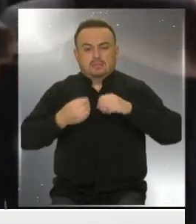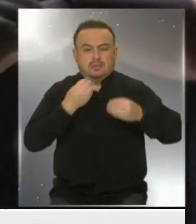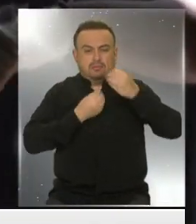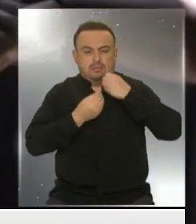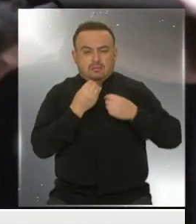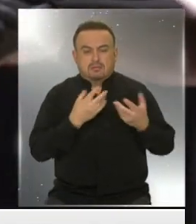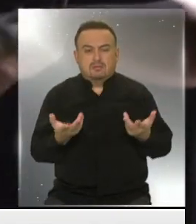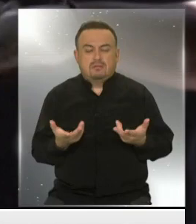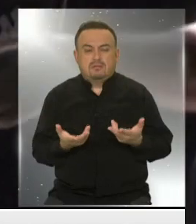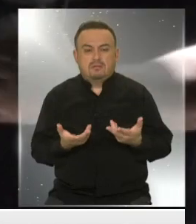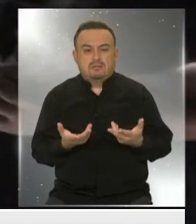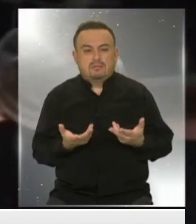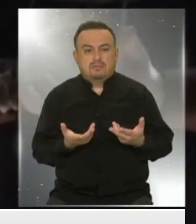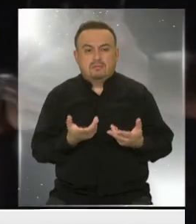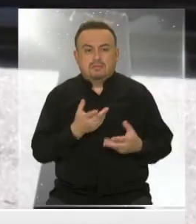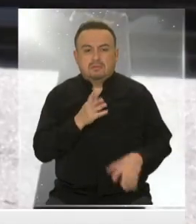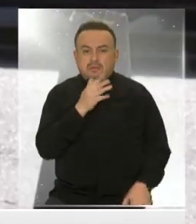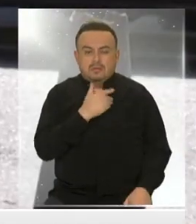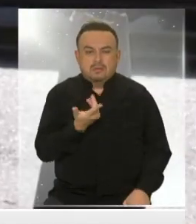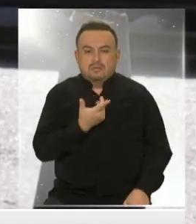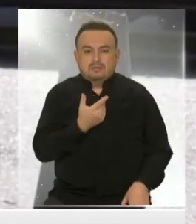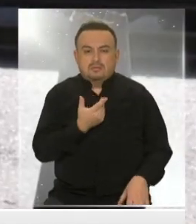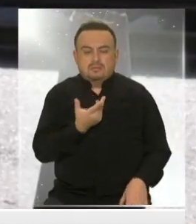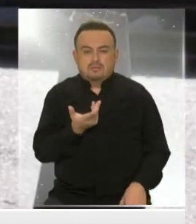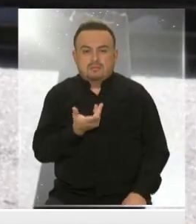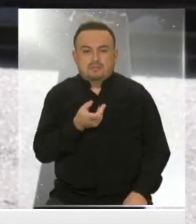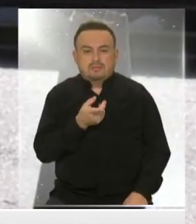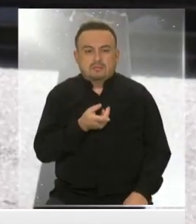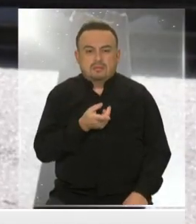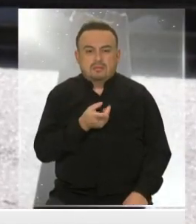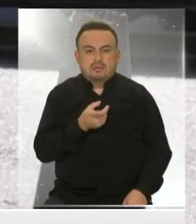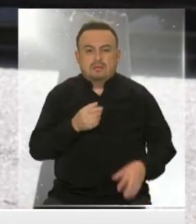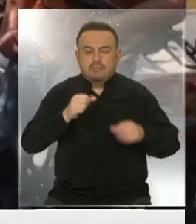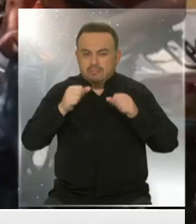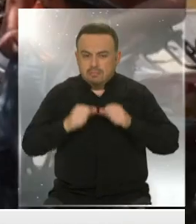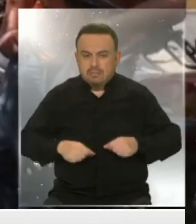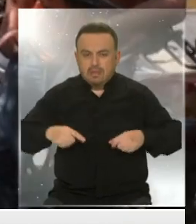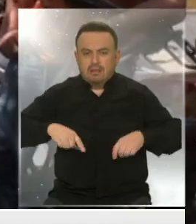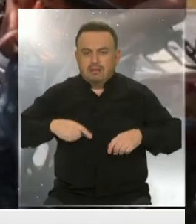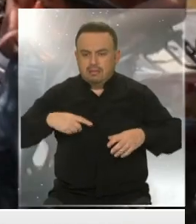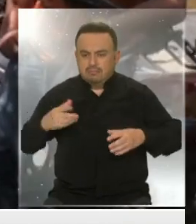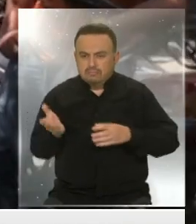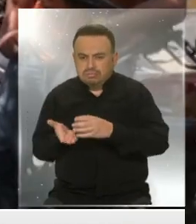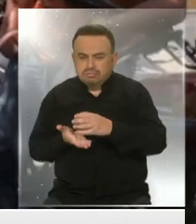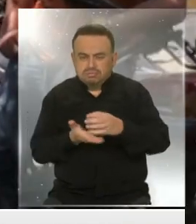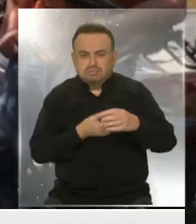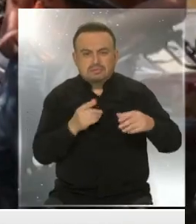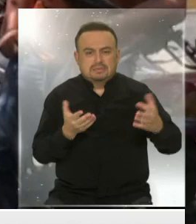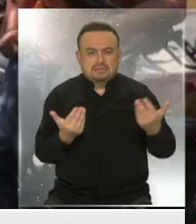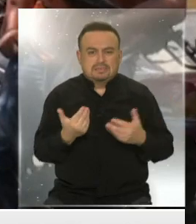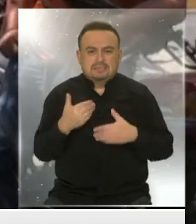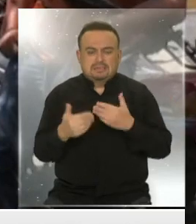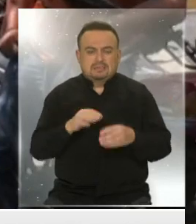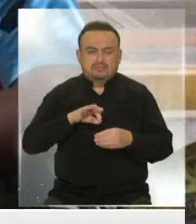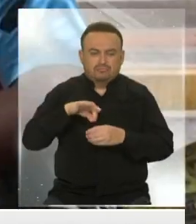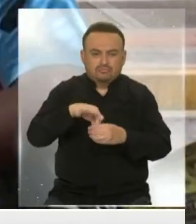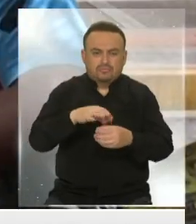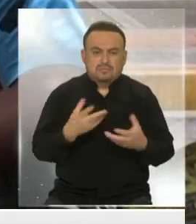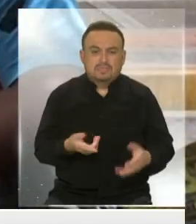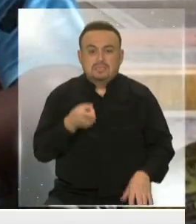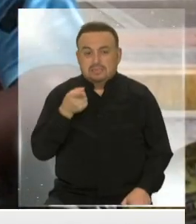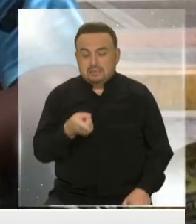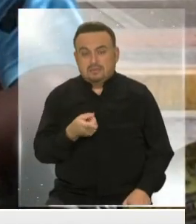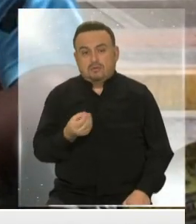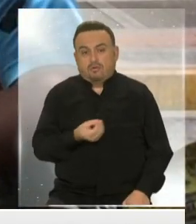no no hay capacidad de poder hacer las cosechas que se requieren para la producción agrícola y